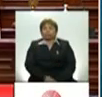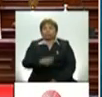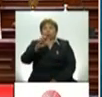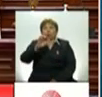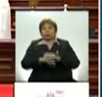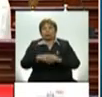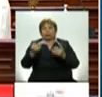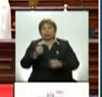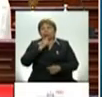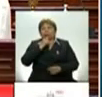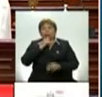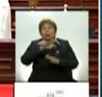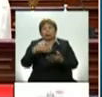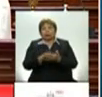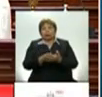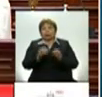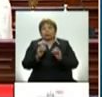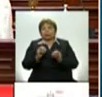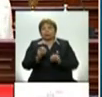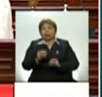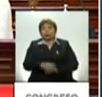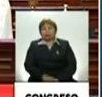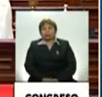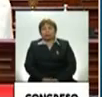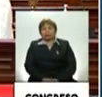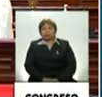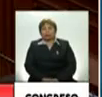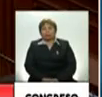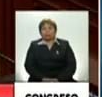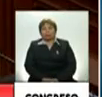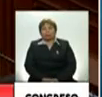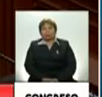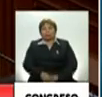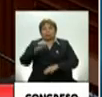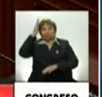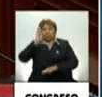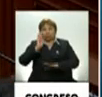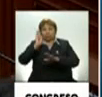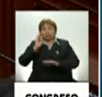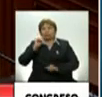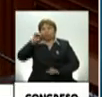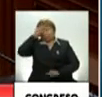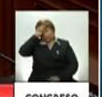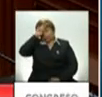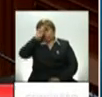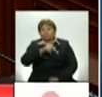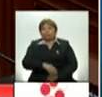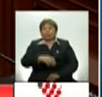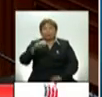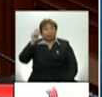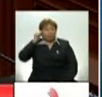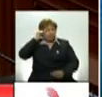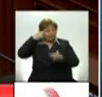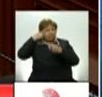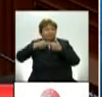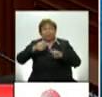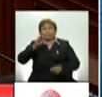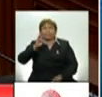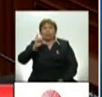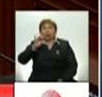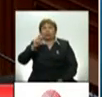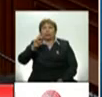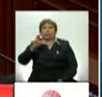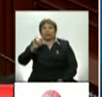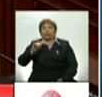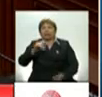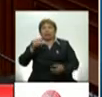elección siempre es imperfecta, siempre pueden ocurrir muchas cosas en un proceso electoral que van desde errores que se